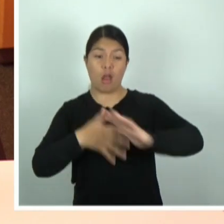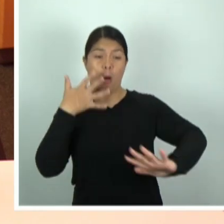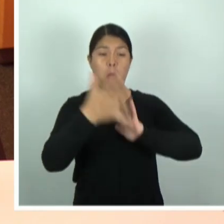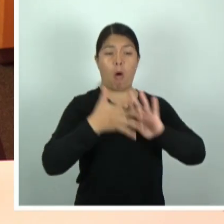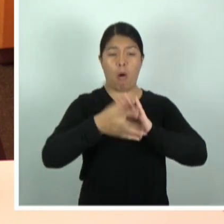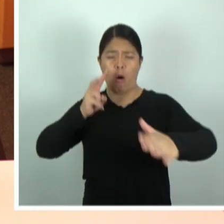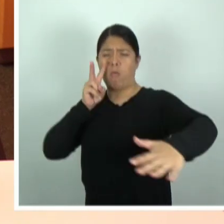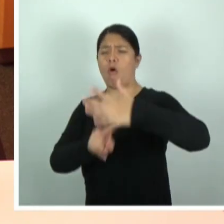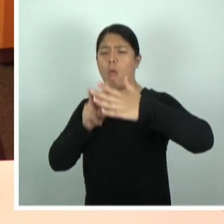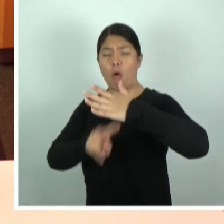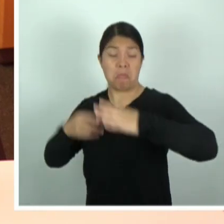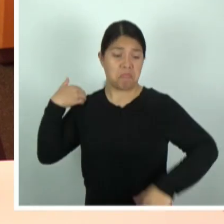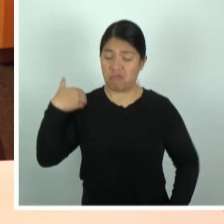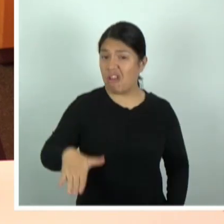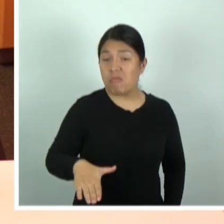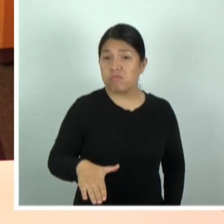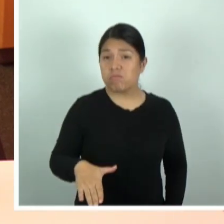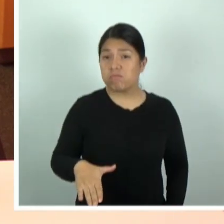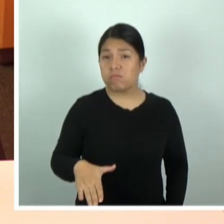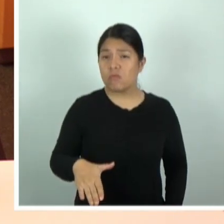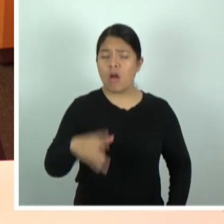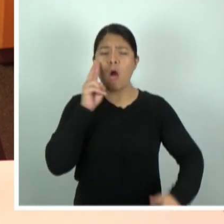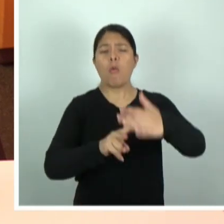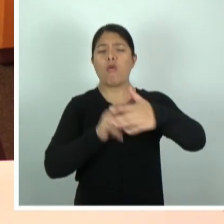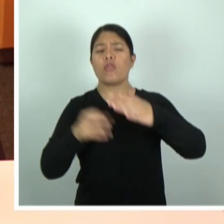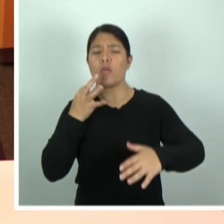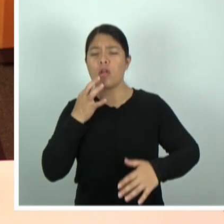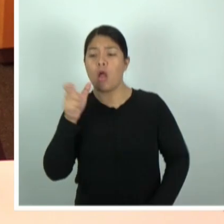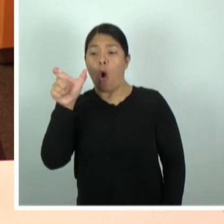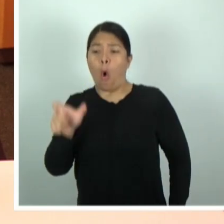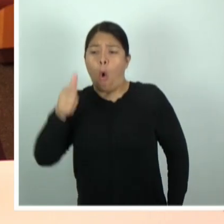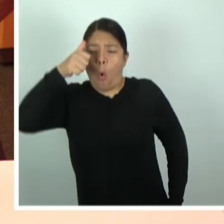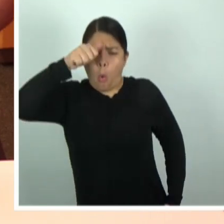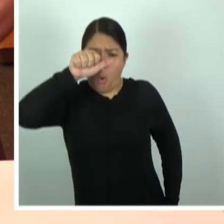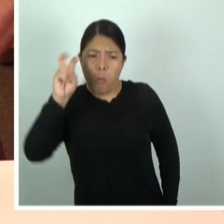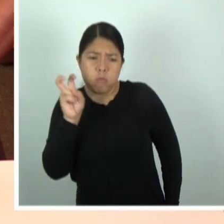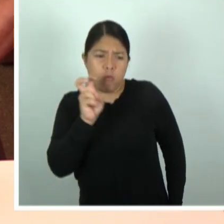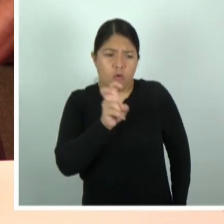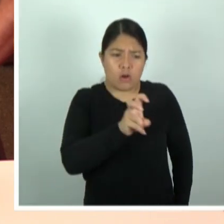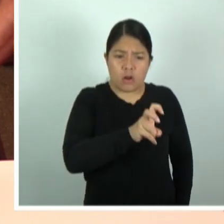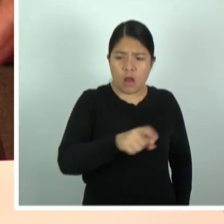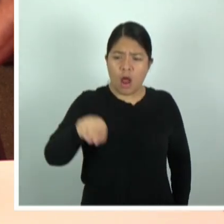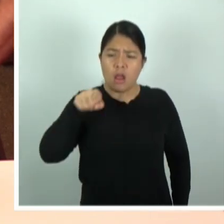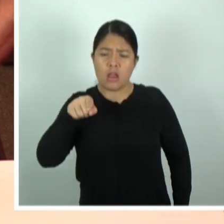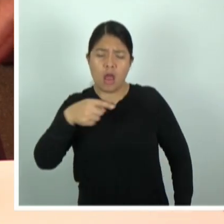había profetizado. Él profetizó que iba a venir un hombre que iba a llevar